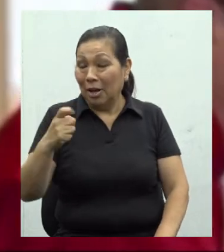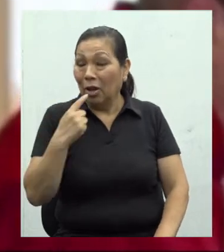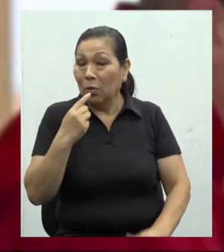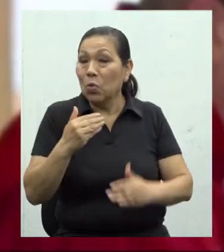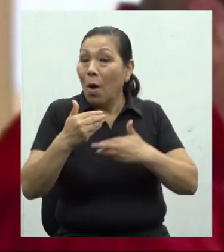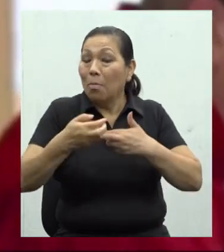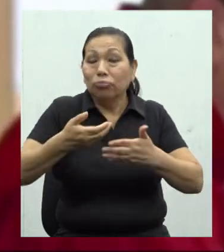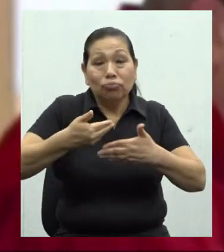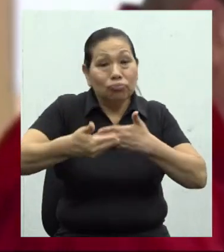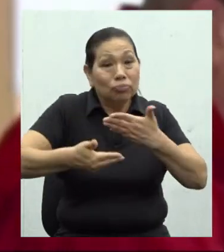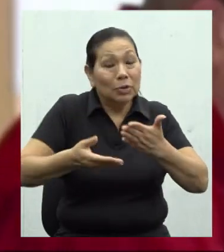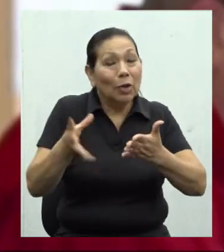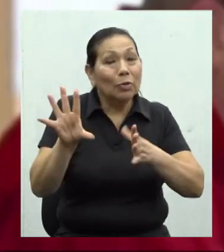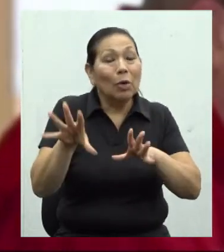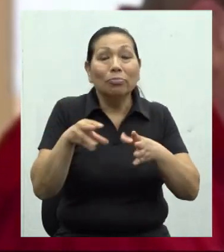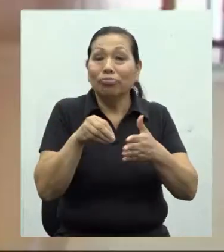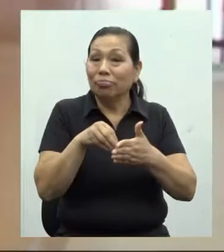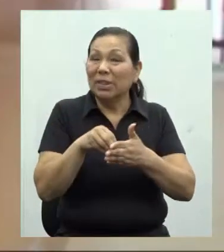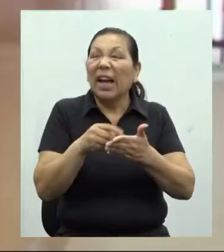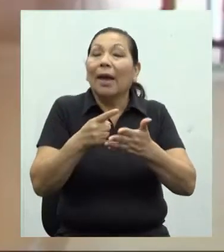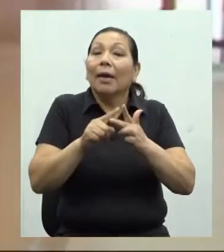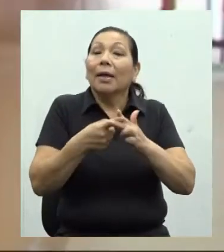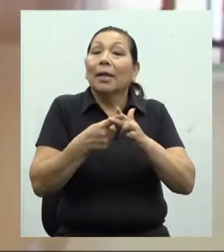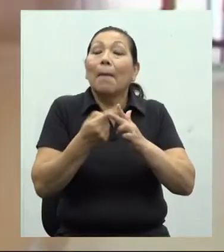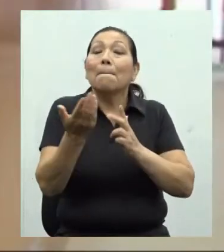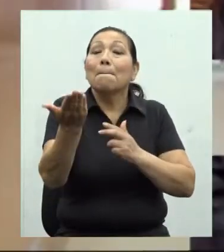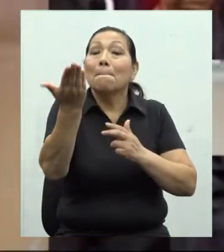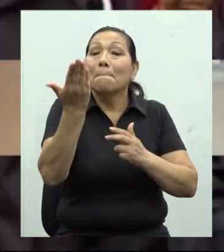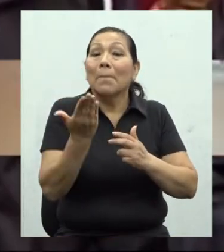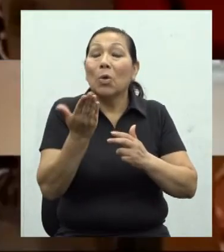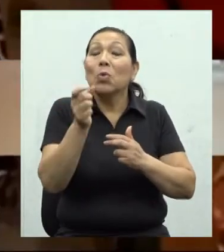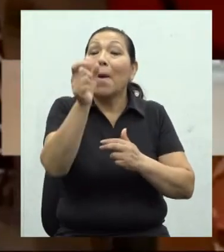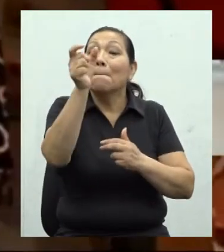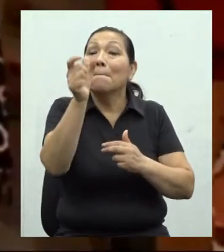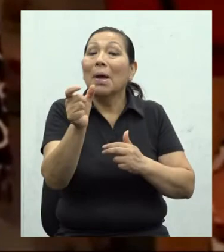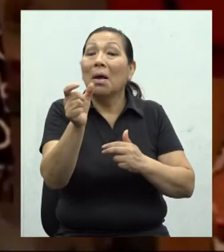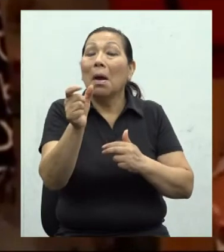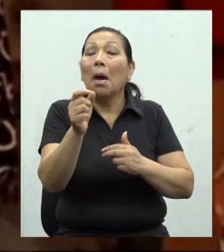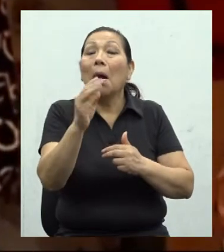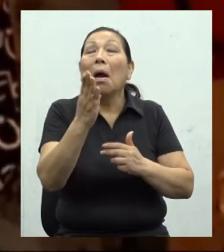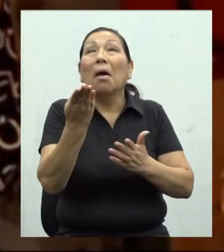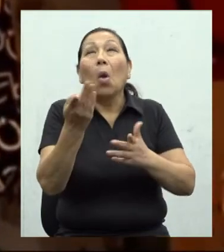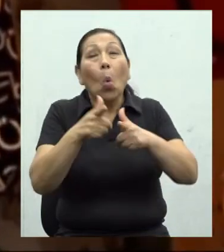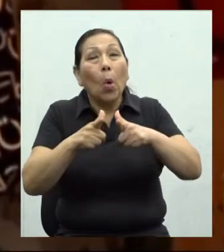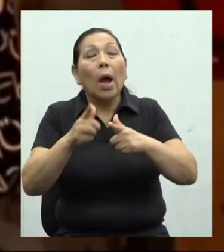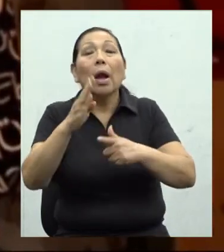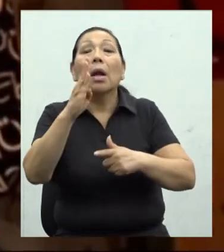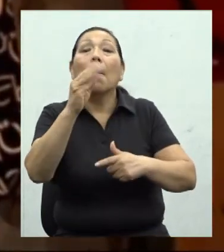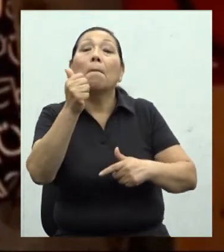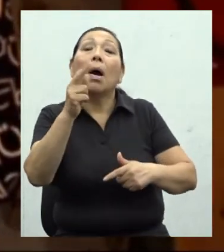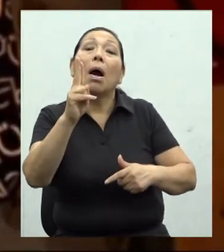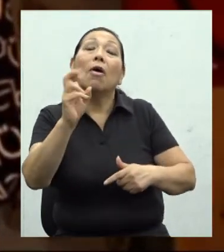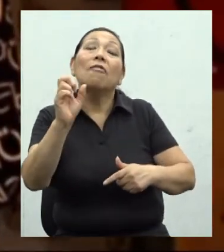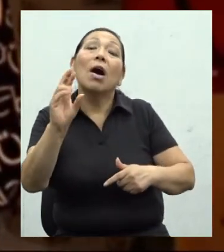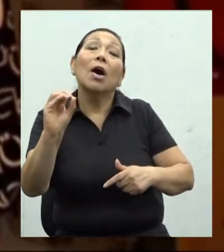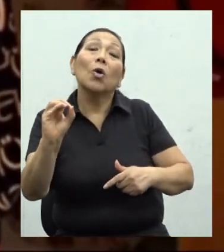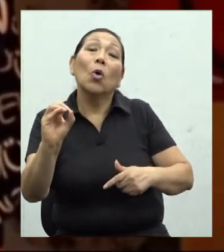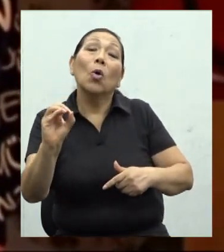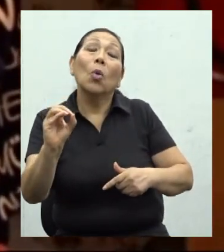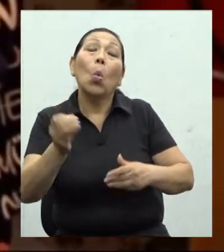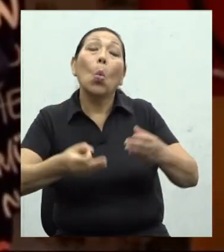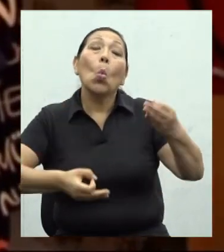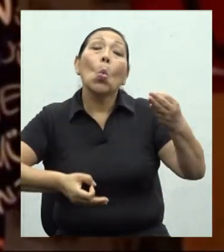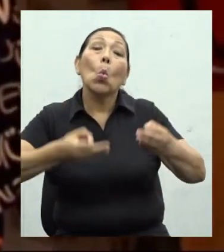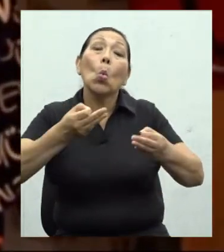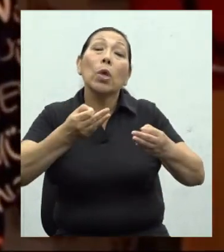una providencia de inadmisión a raíz de la petición de un ciudadano bávaro que había preguntado a la máxima instancia